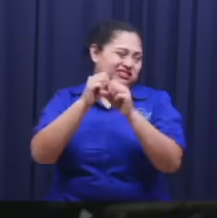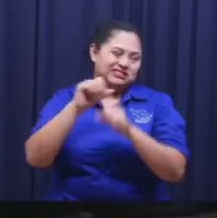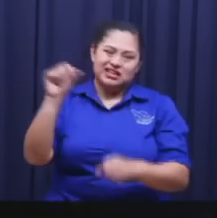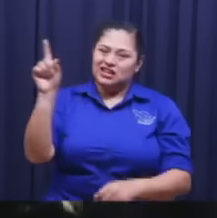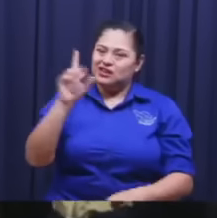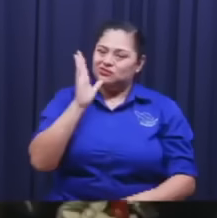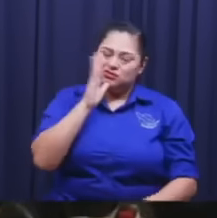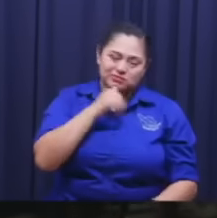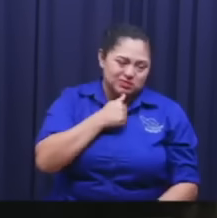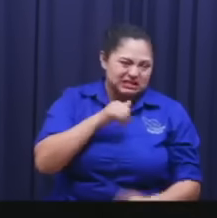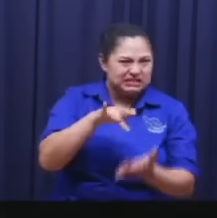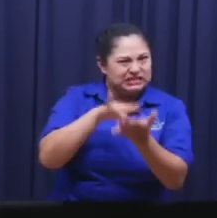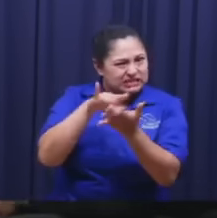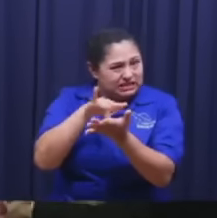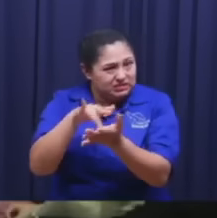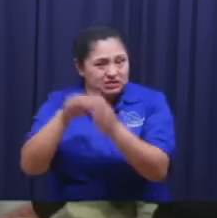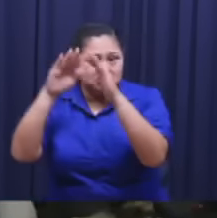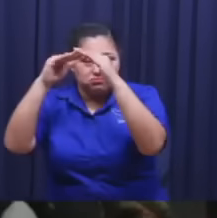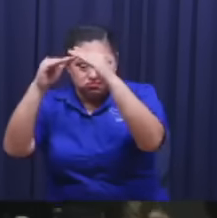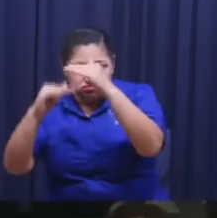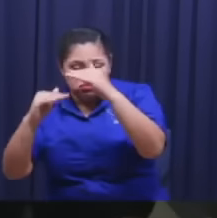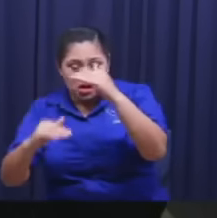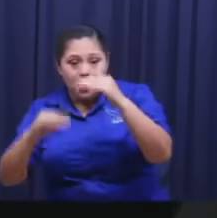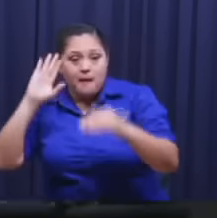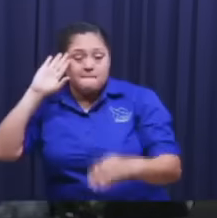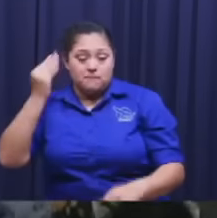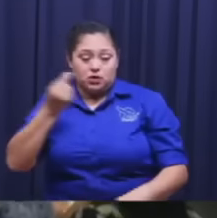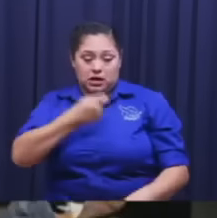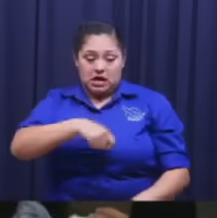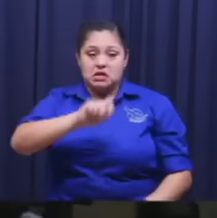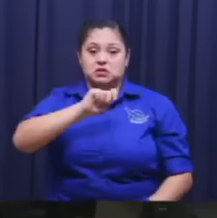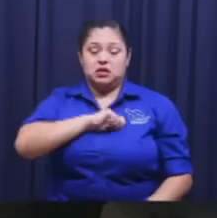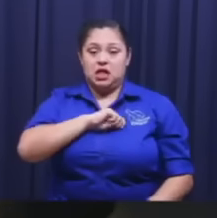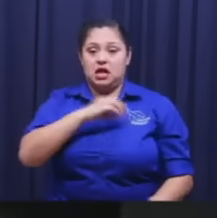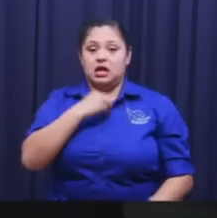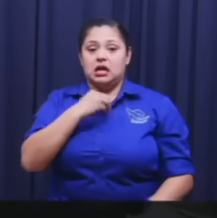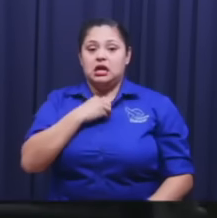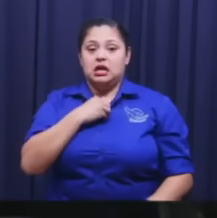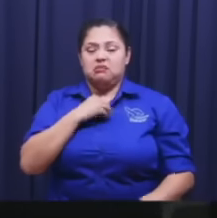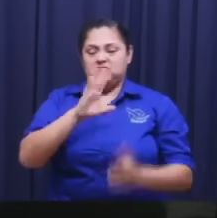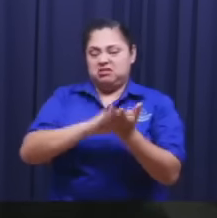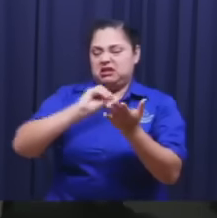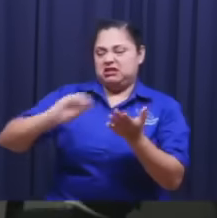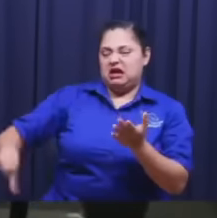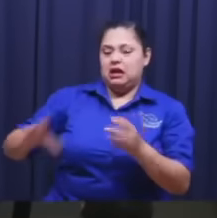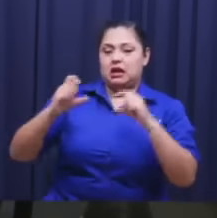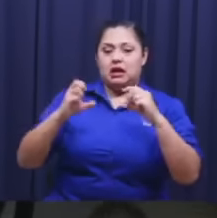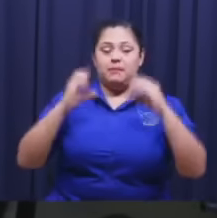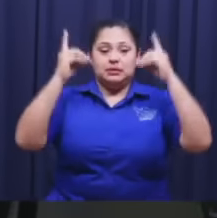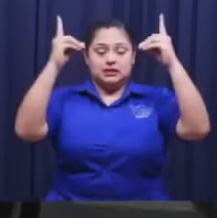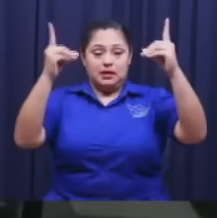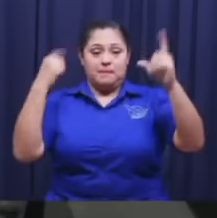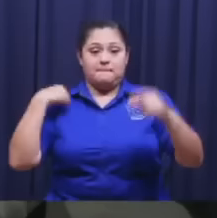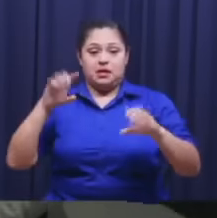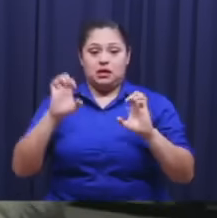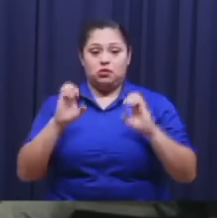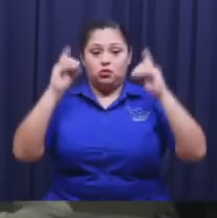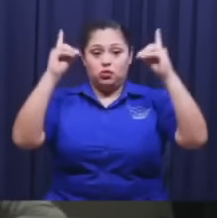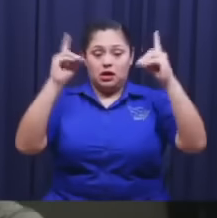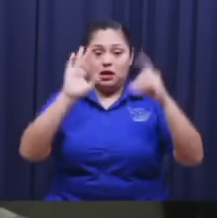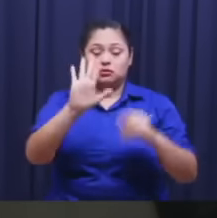y ha estado menguando, porque la sociedad entera le quiere quitar a uno la capacidad para poder educar a sus hijos.